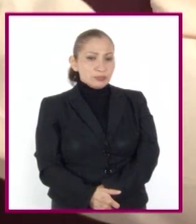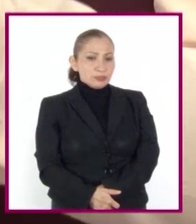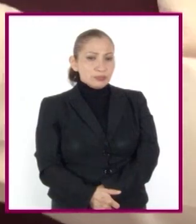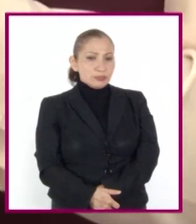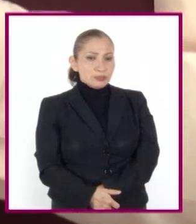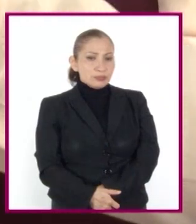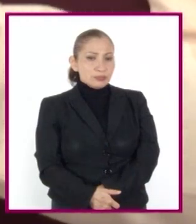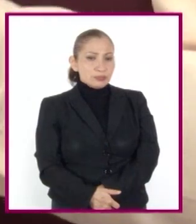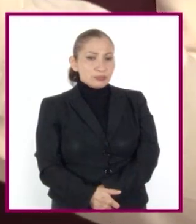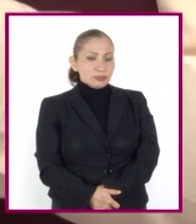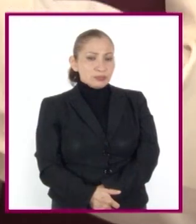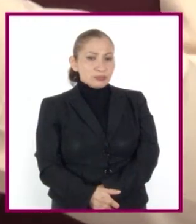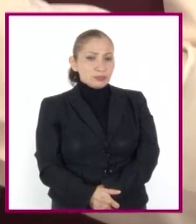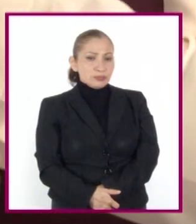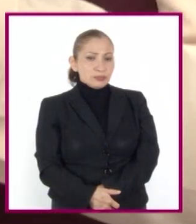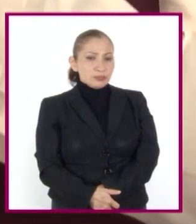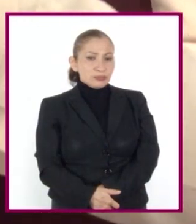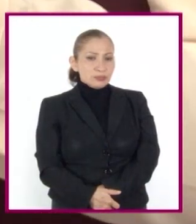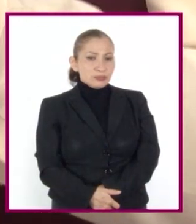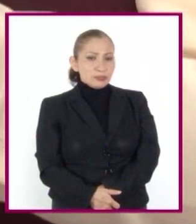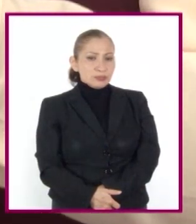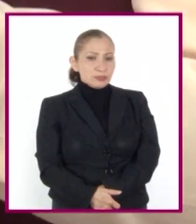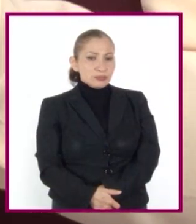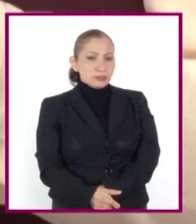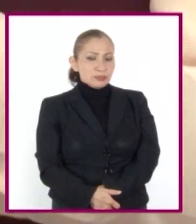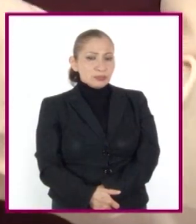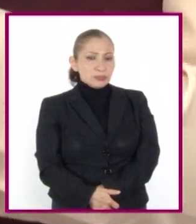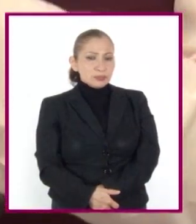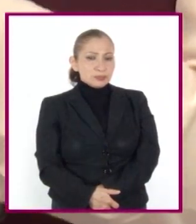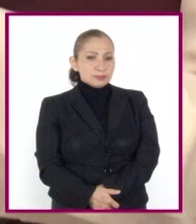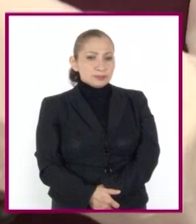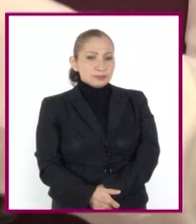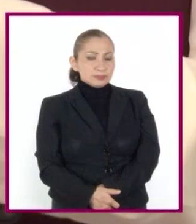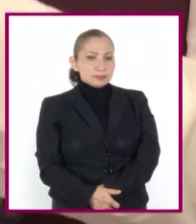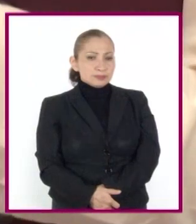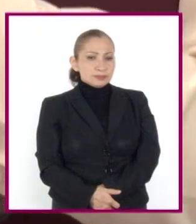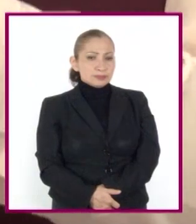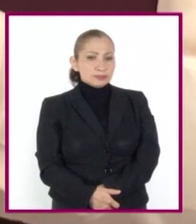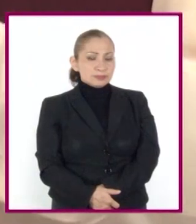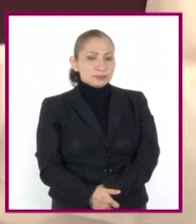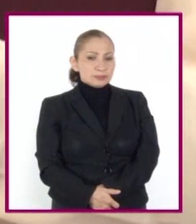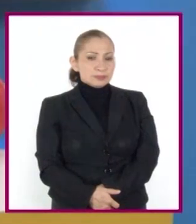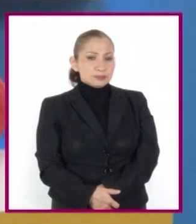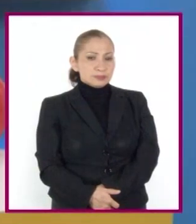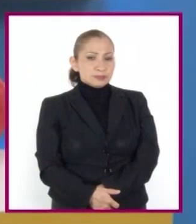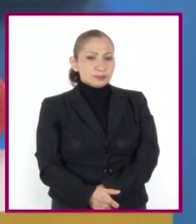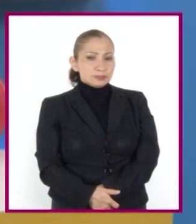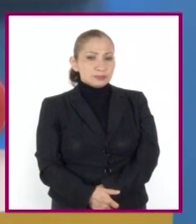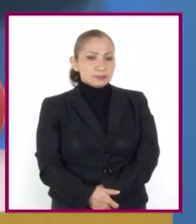Los de color plata. Los de color plata. Okay.